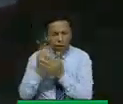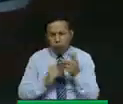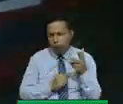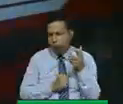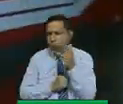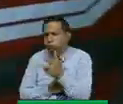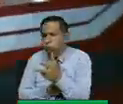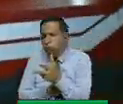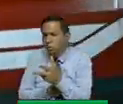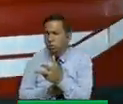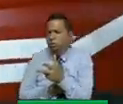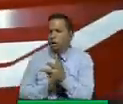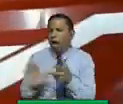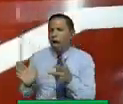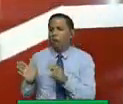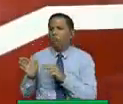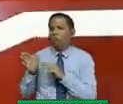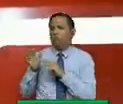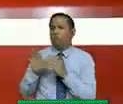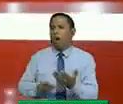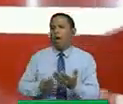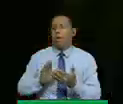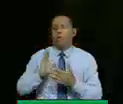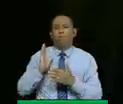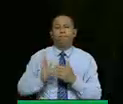signos vitales.